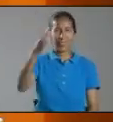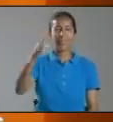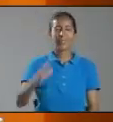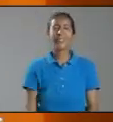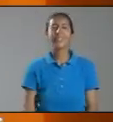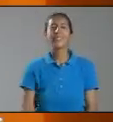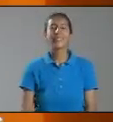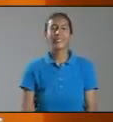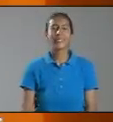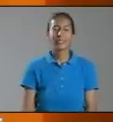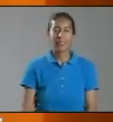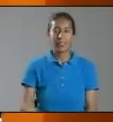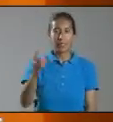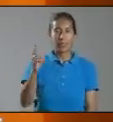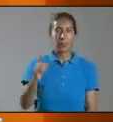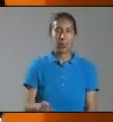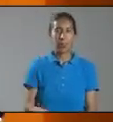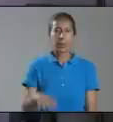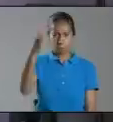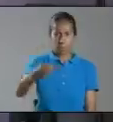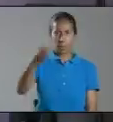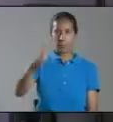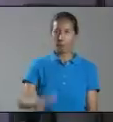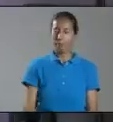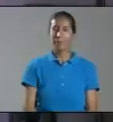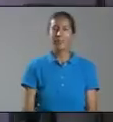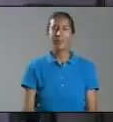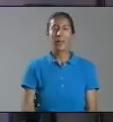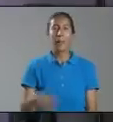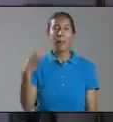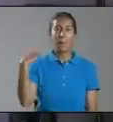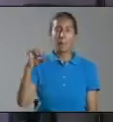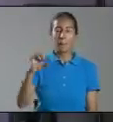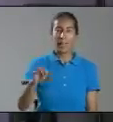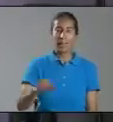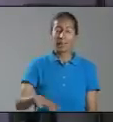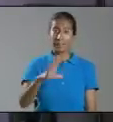Entonces, para uno tener entendimiento, tiene que humillarse.